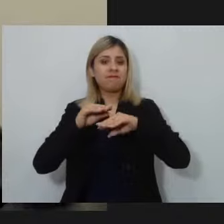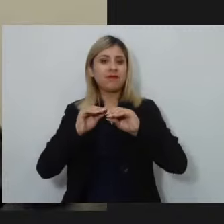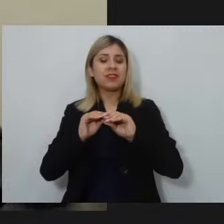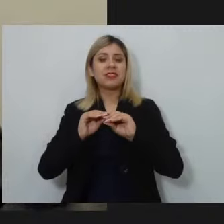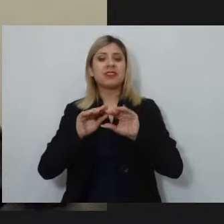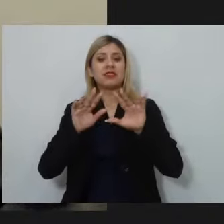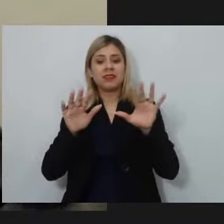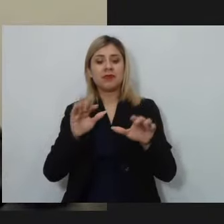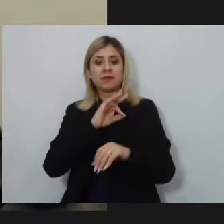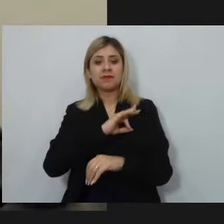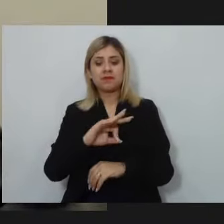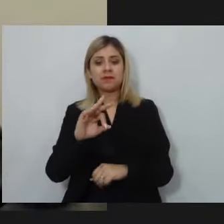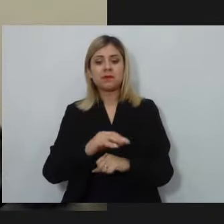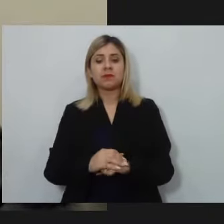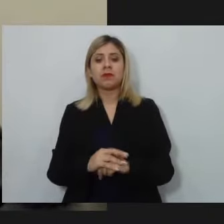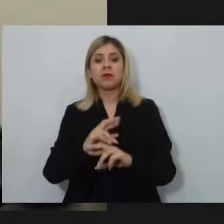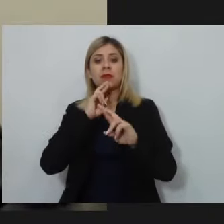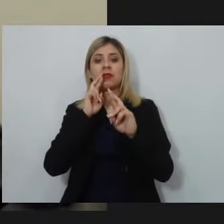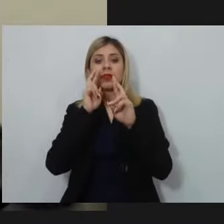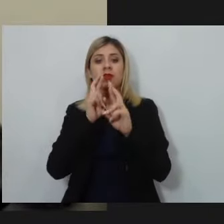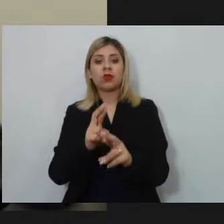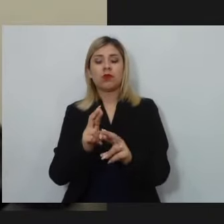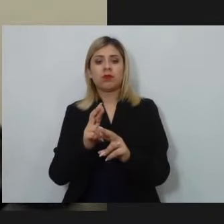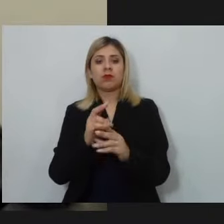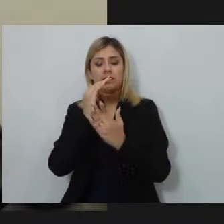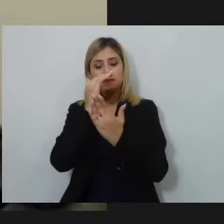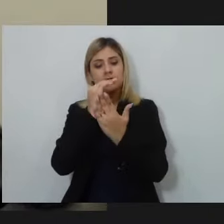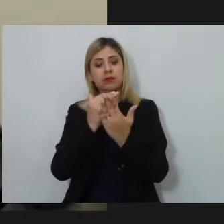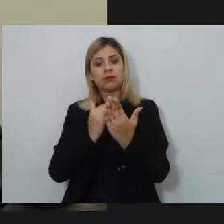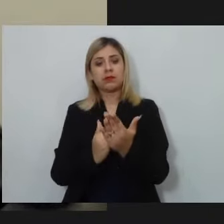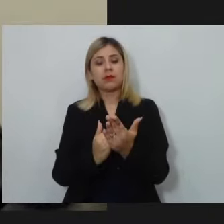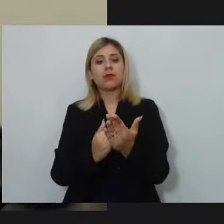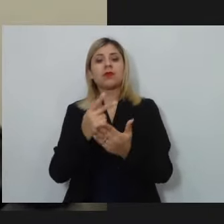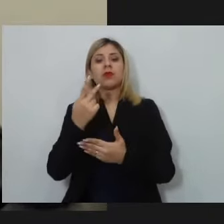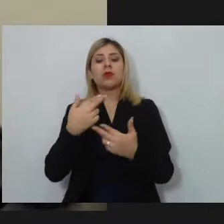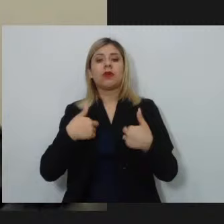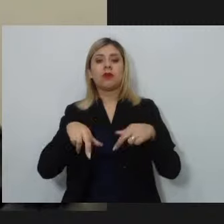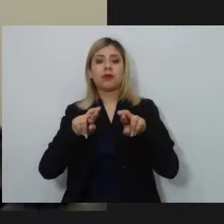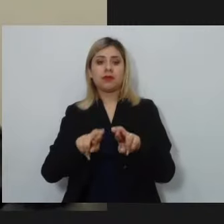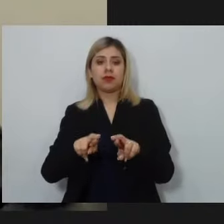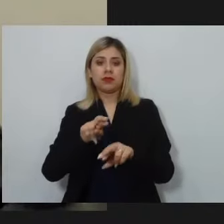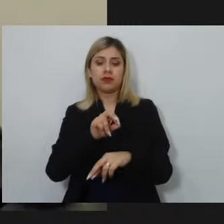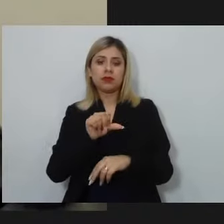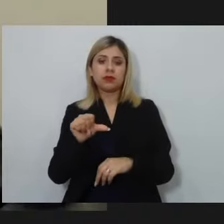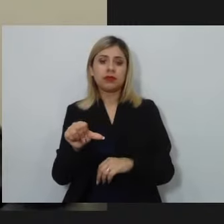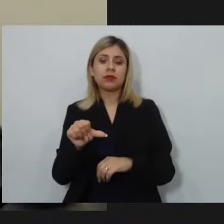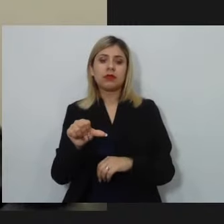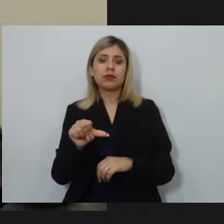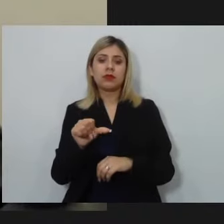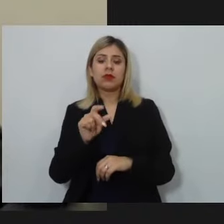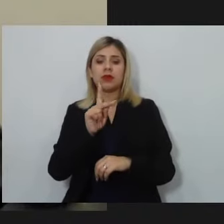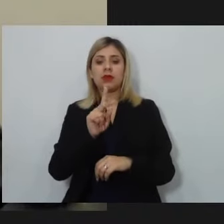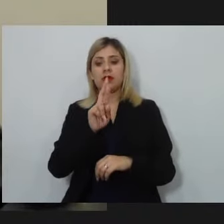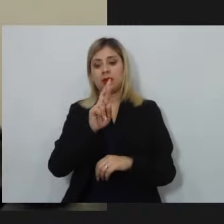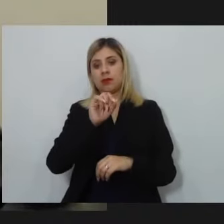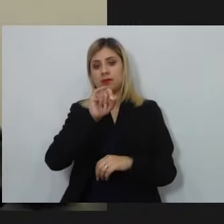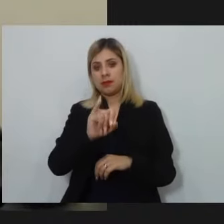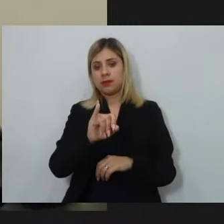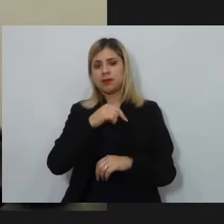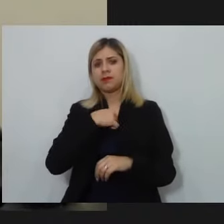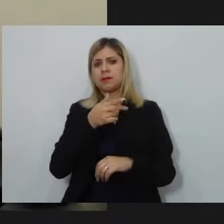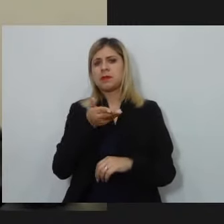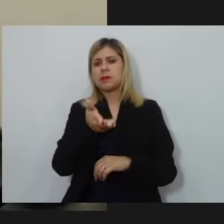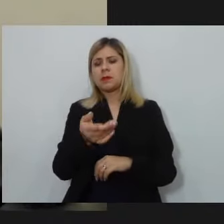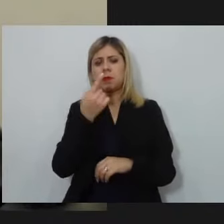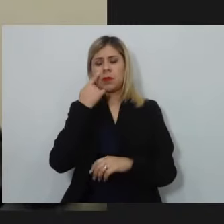dio cuenta de las propuestas eh omitió Nada más una parte un añadido en el punto de